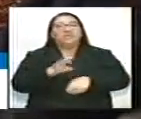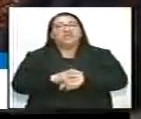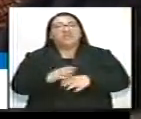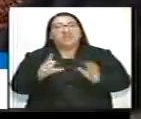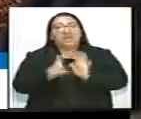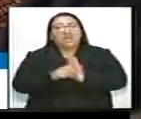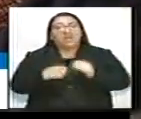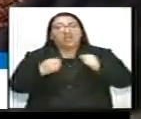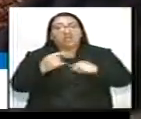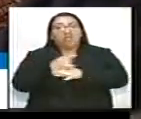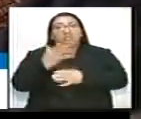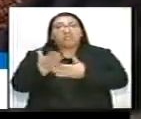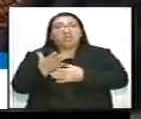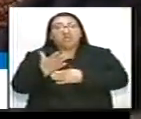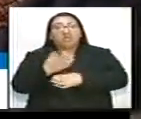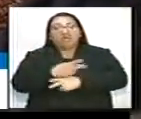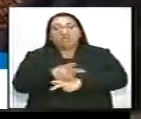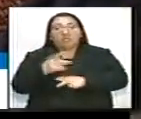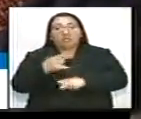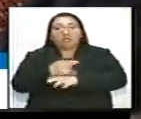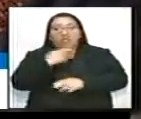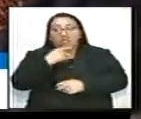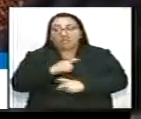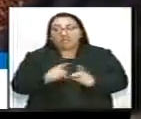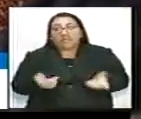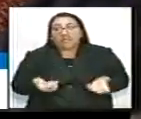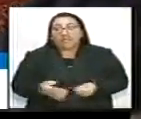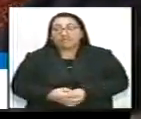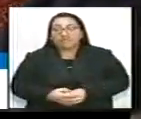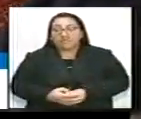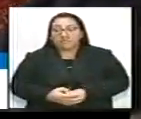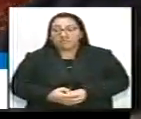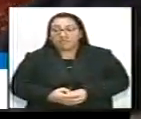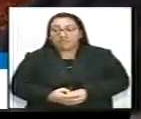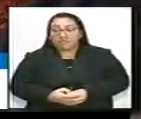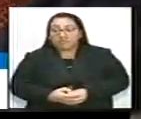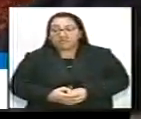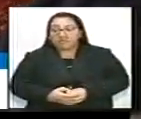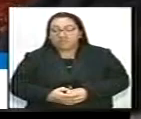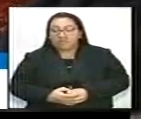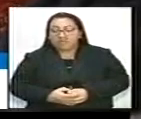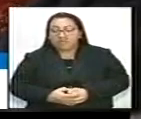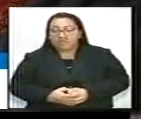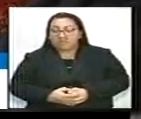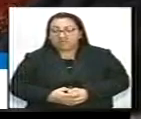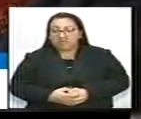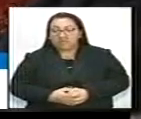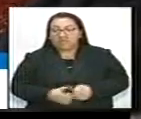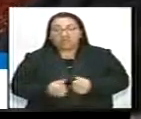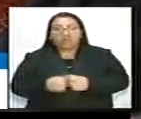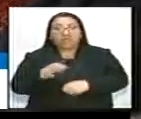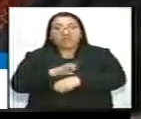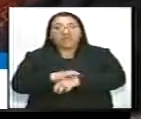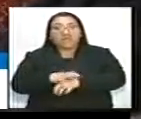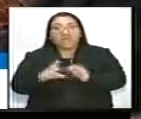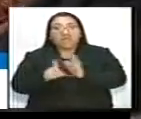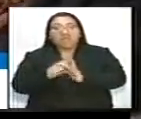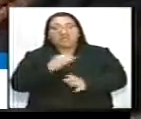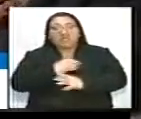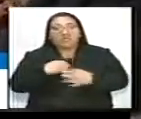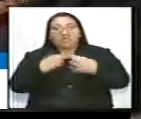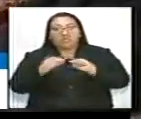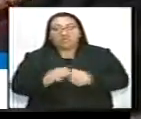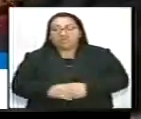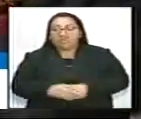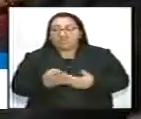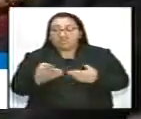lucha contra la violencia hacia la mujer, pero sin embargo tampoco se ha implementado medicina legal del Ministerio Público.